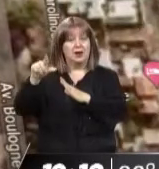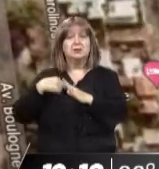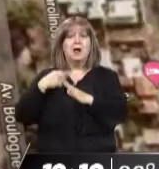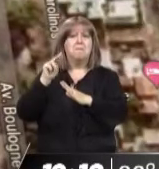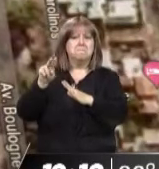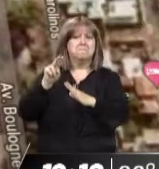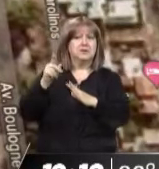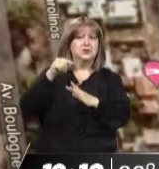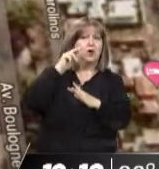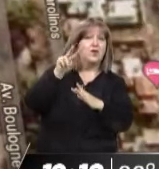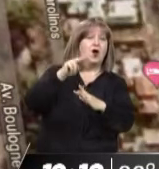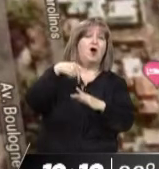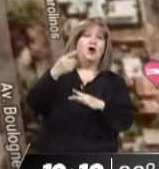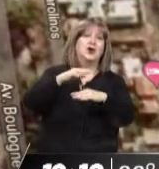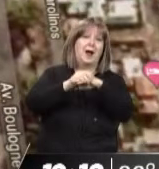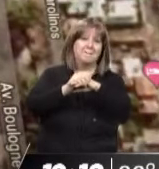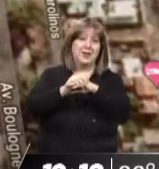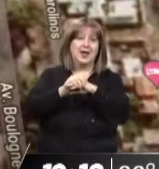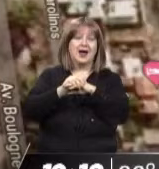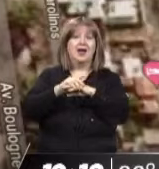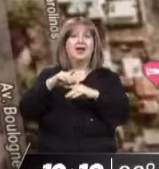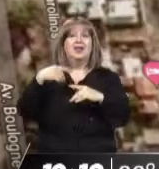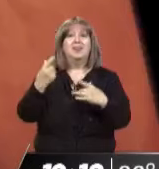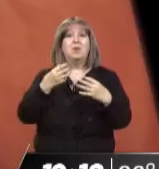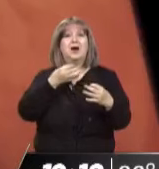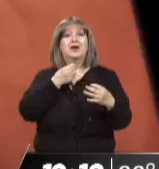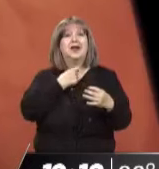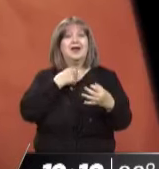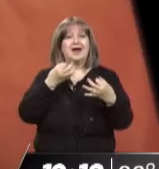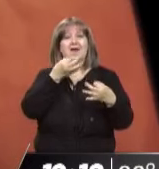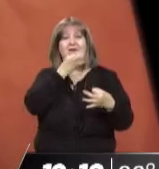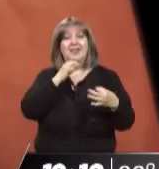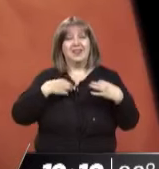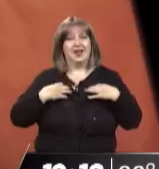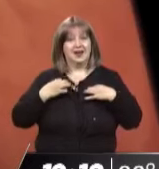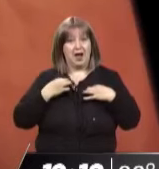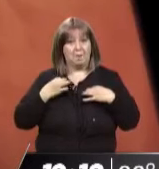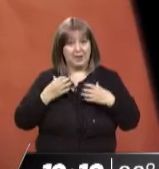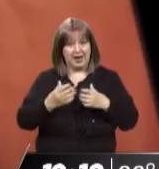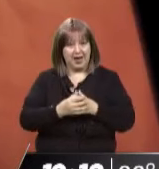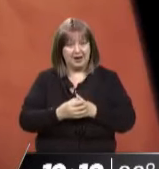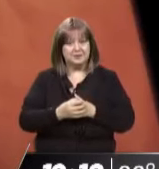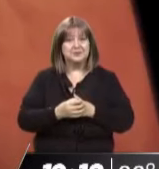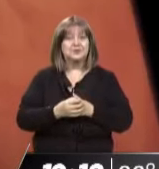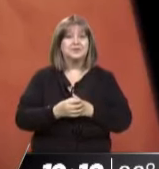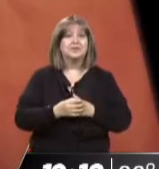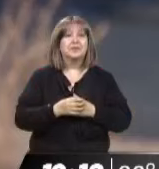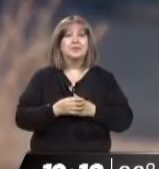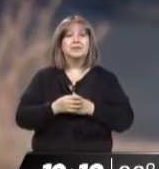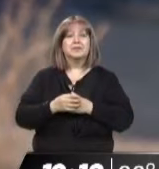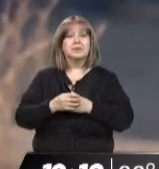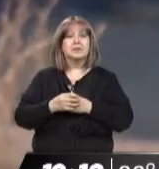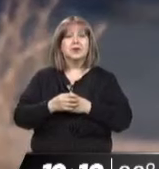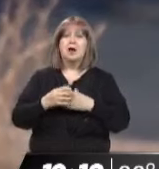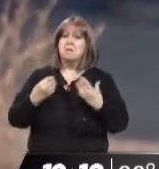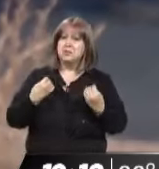otros amigos, después intentando vender una campera. Nené, soy la Abby, bajá para El Cepillo, que está bruja acá. De